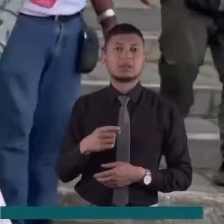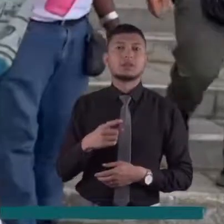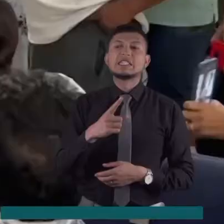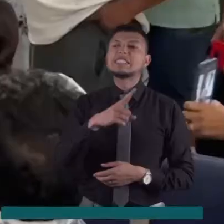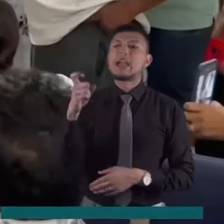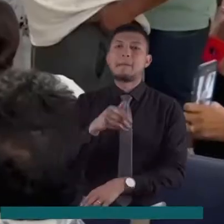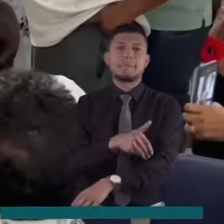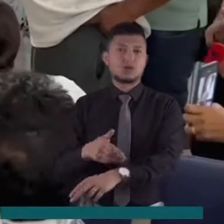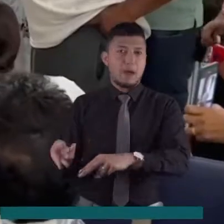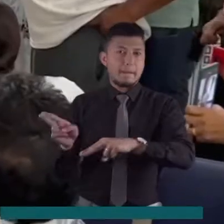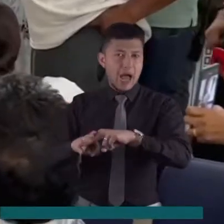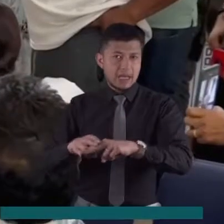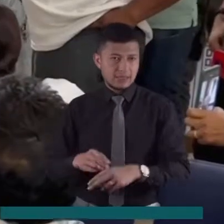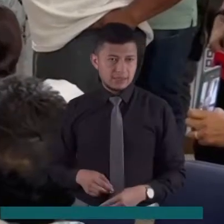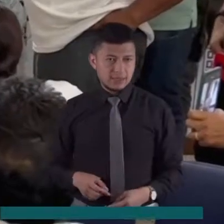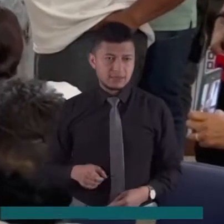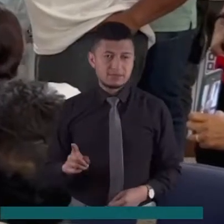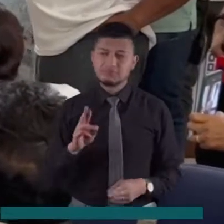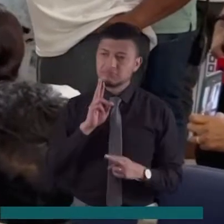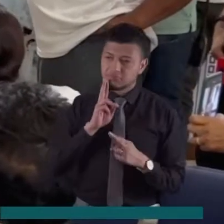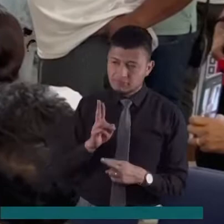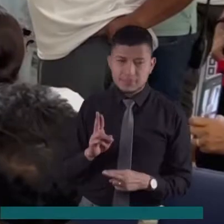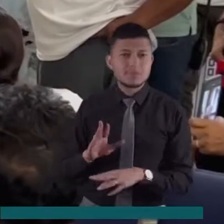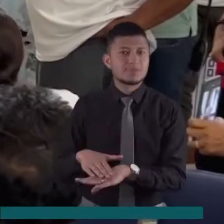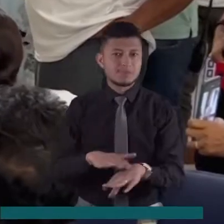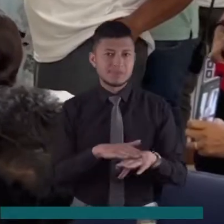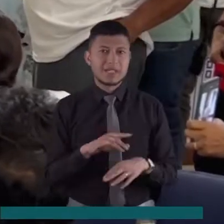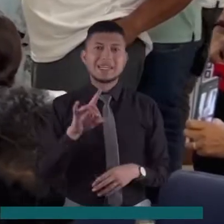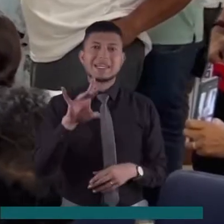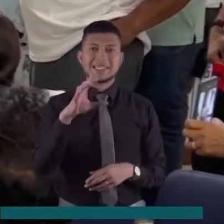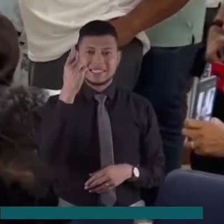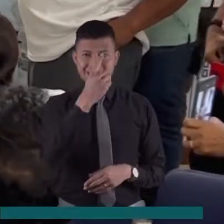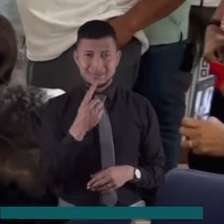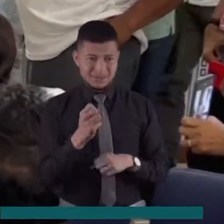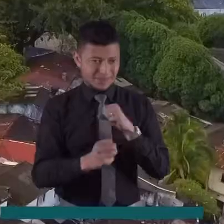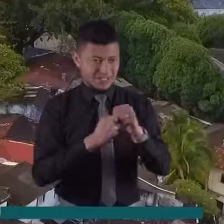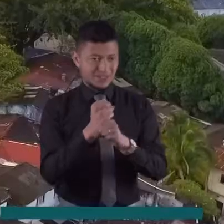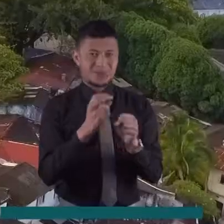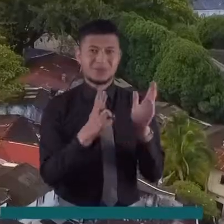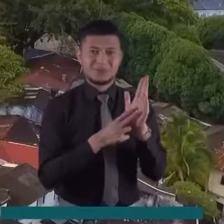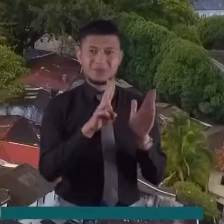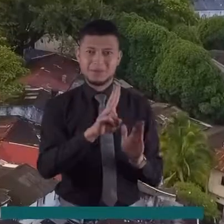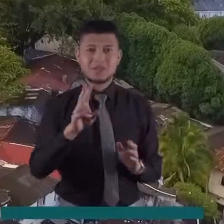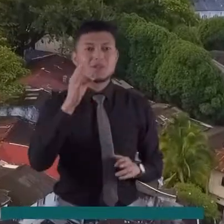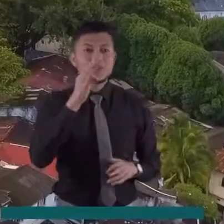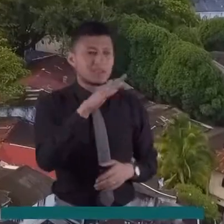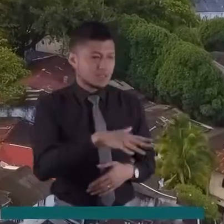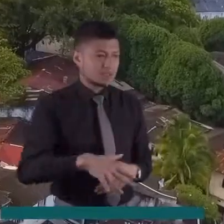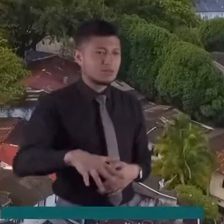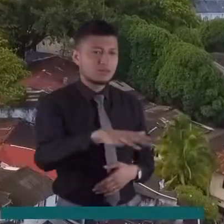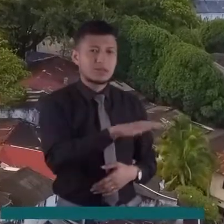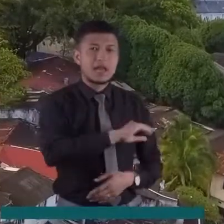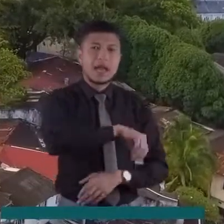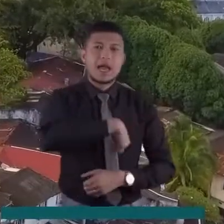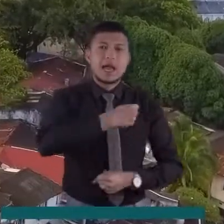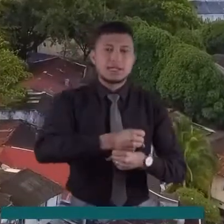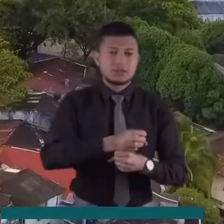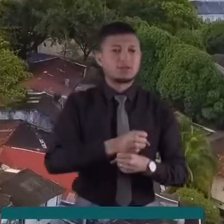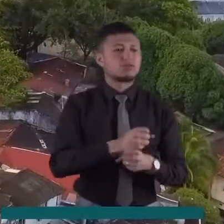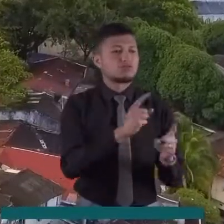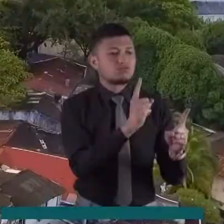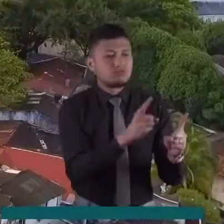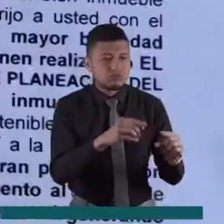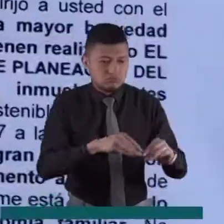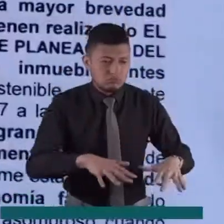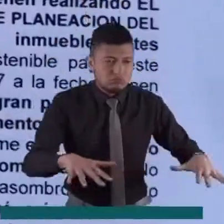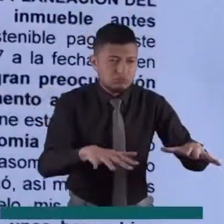100 millones. Para respuesta de don Wilson, a partir del 15 de septiembre del 2022, Villavicencio será gestor catastral y no dependerá